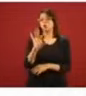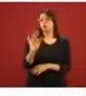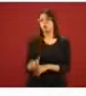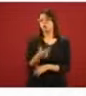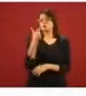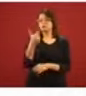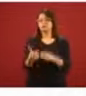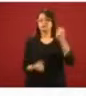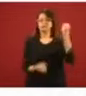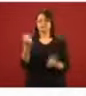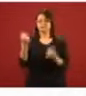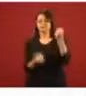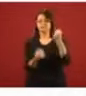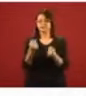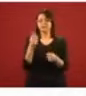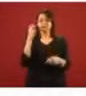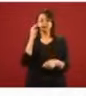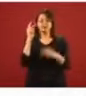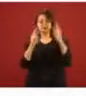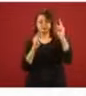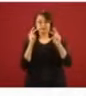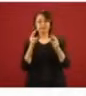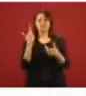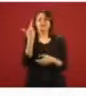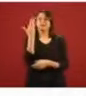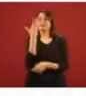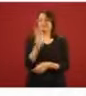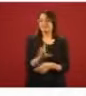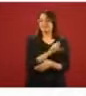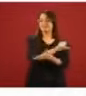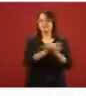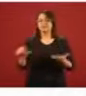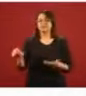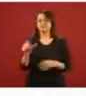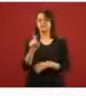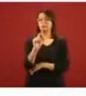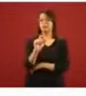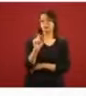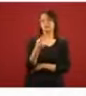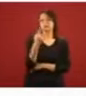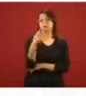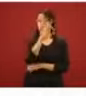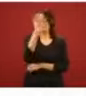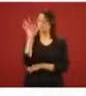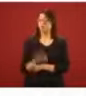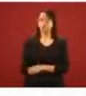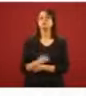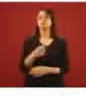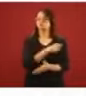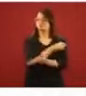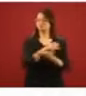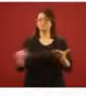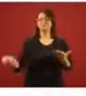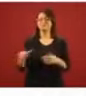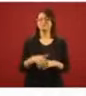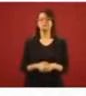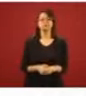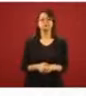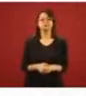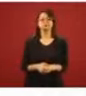vehículos verificados, 10 inmovilizados, 21%, alto el número de vehículos